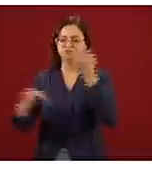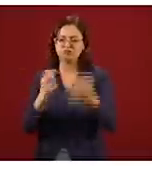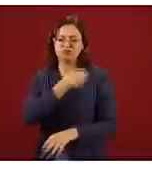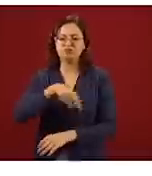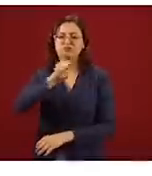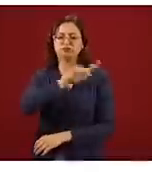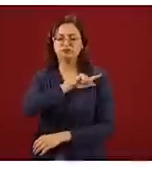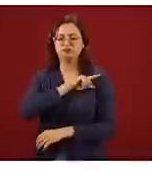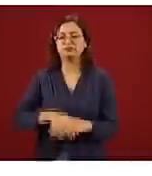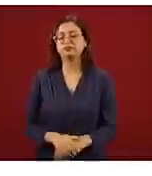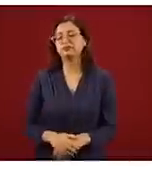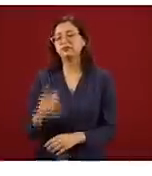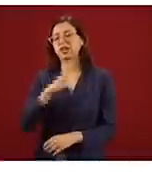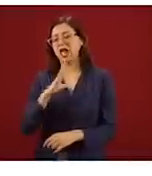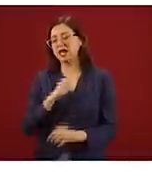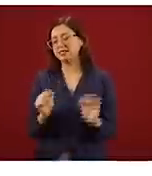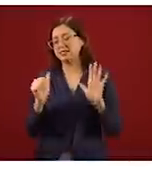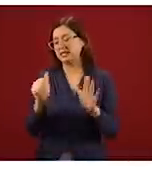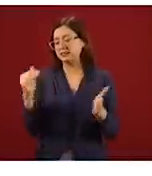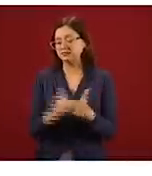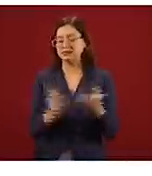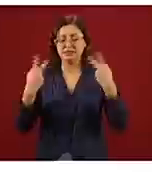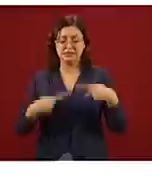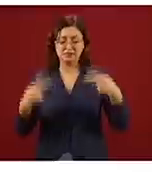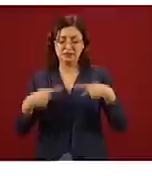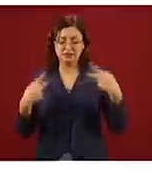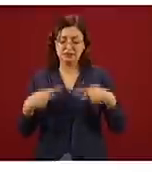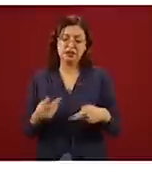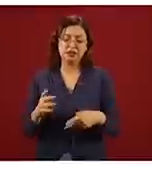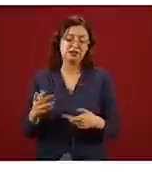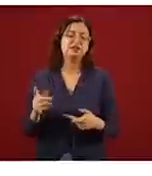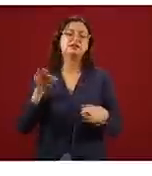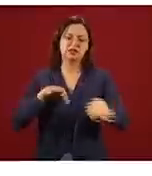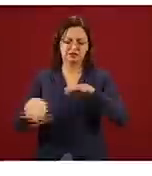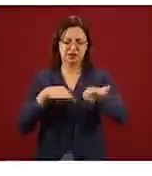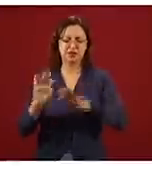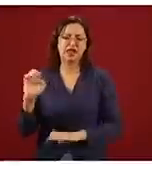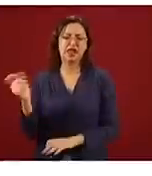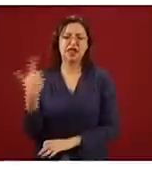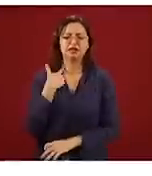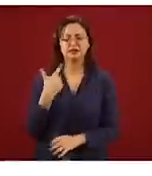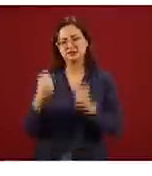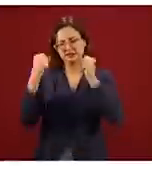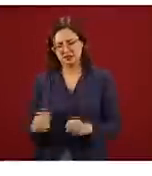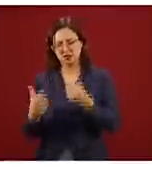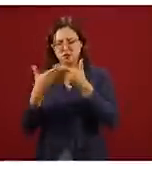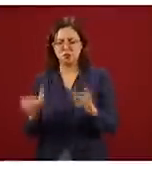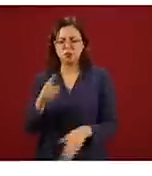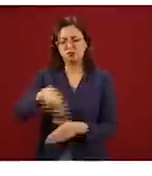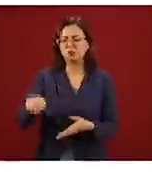6,000 personas que trabajaban para el régimen del Seguro Popular, básicamente cumpliendo funciones de